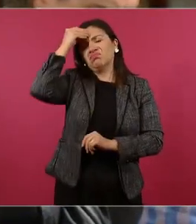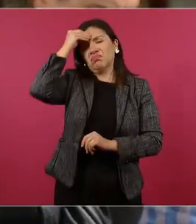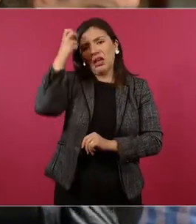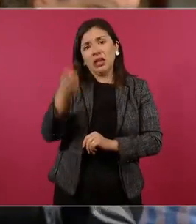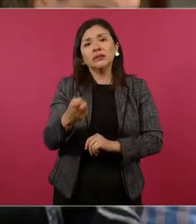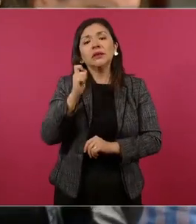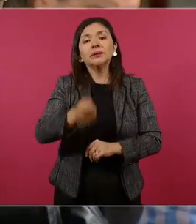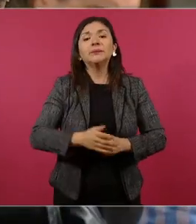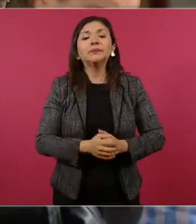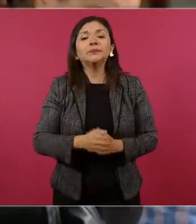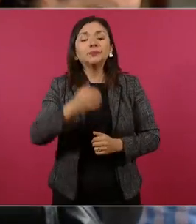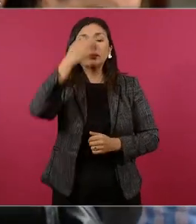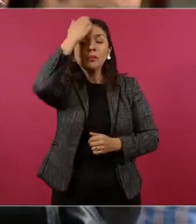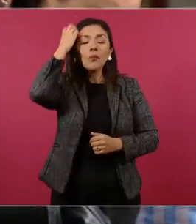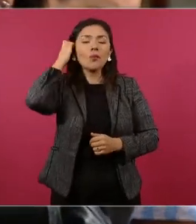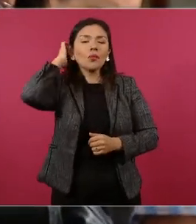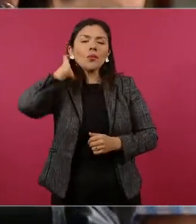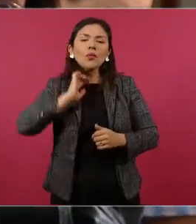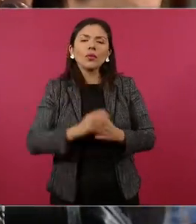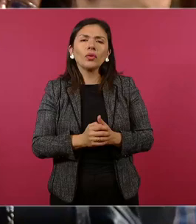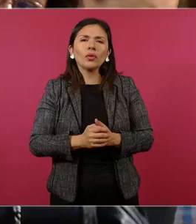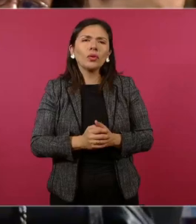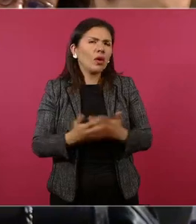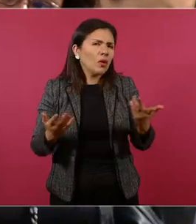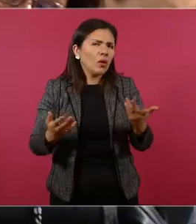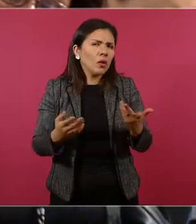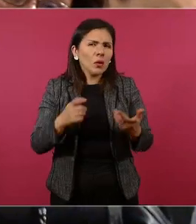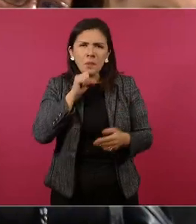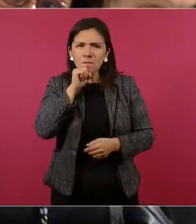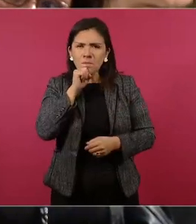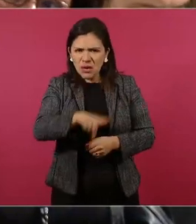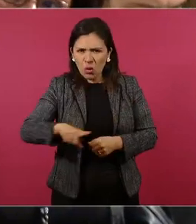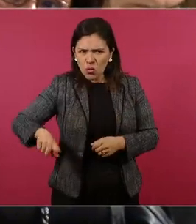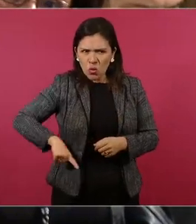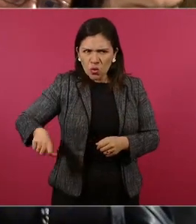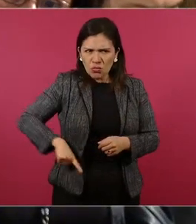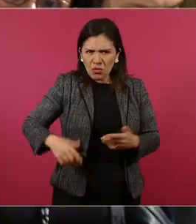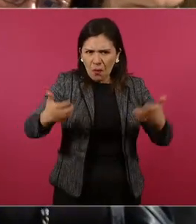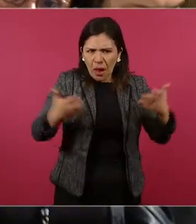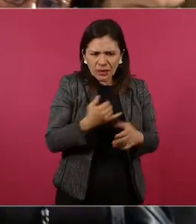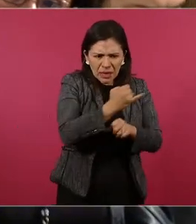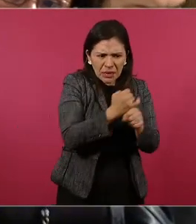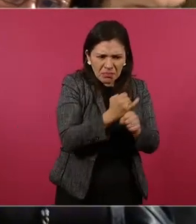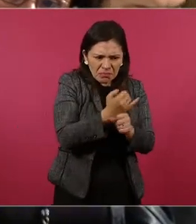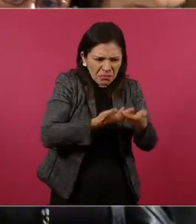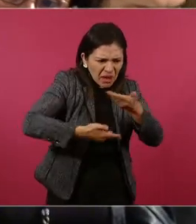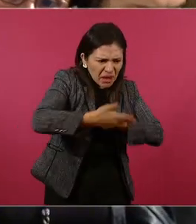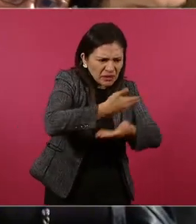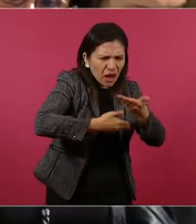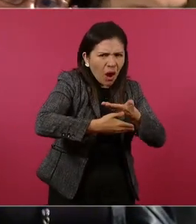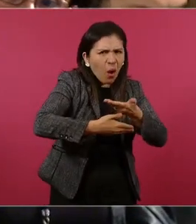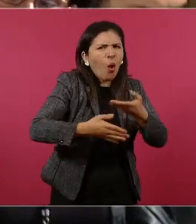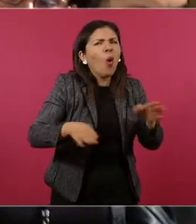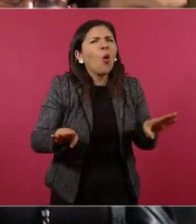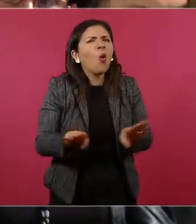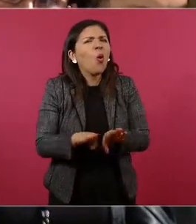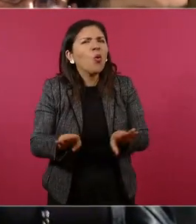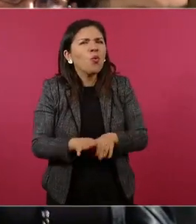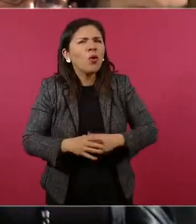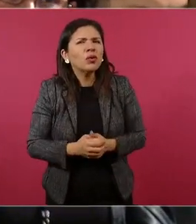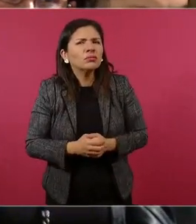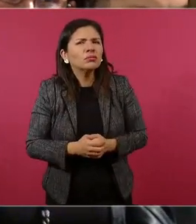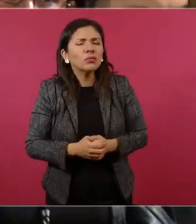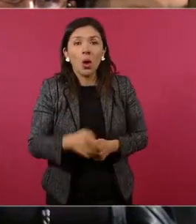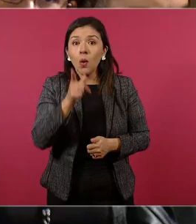gustó porque dicen cómo se investiga el mismo estado presidente Cómo usted va a investigar a